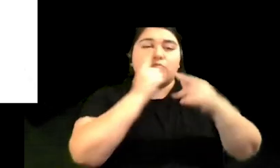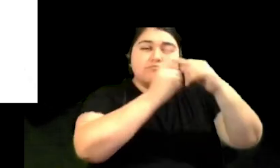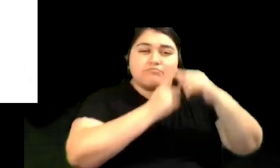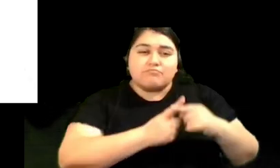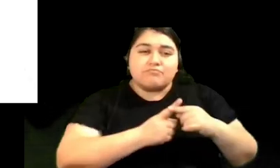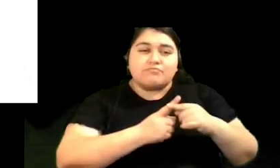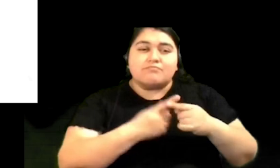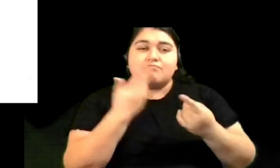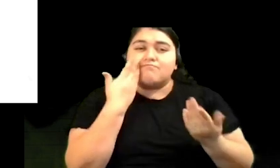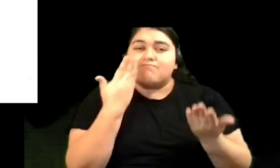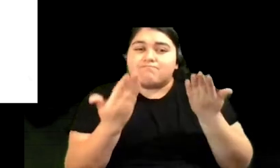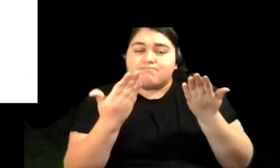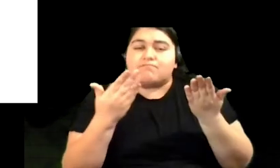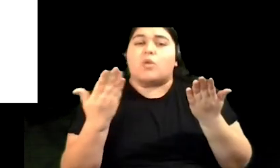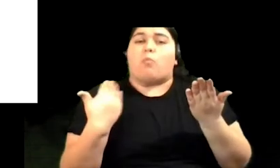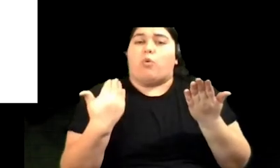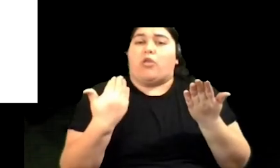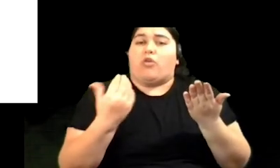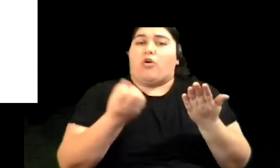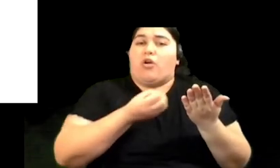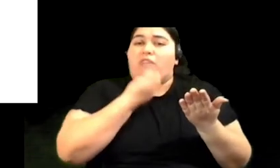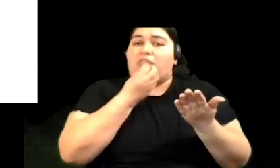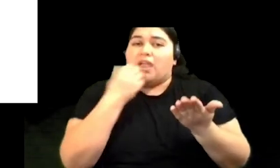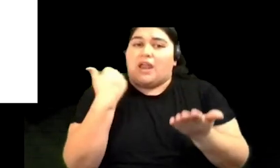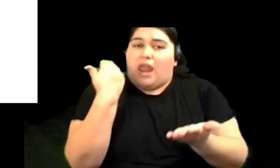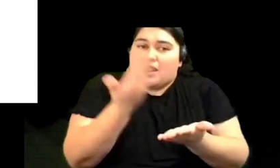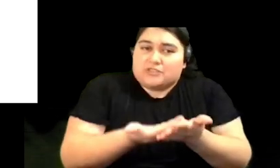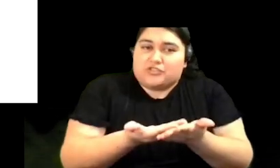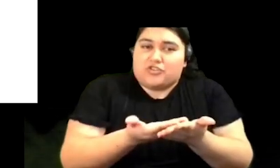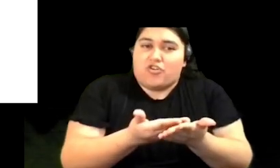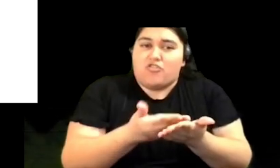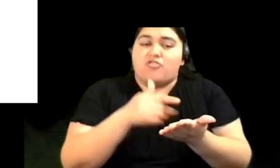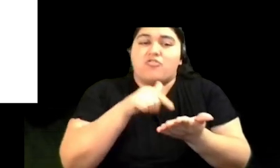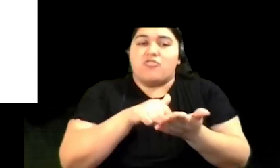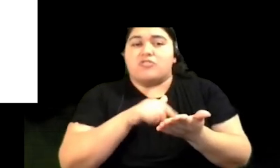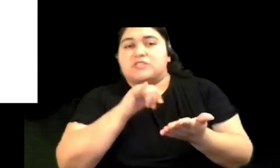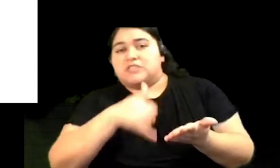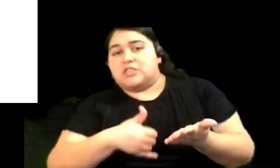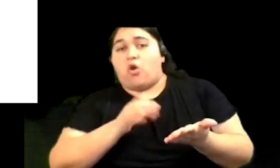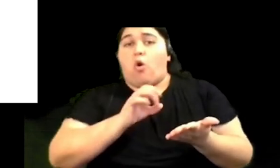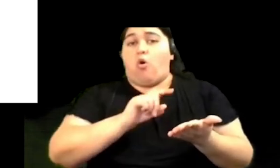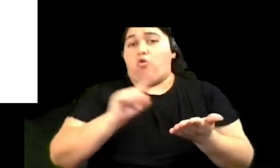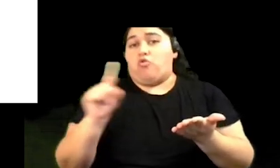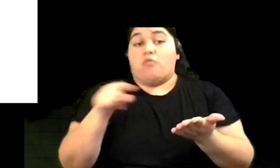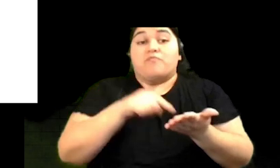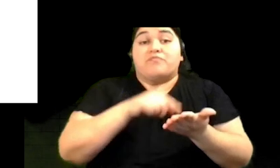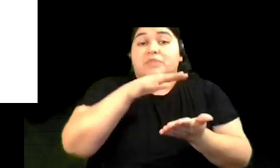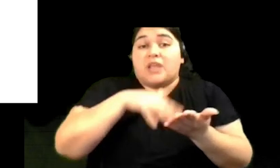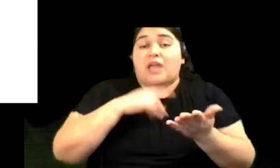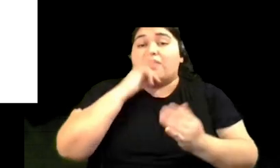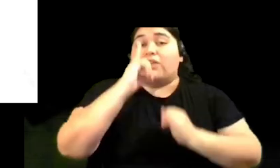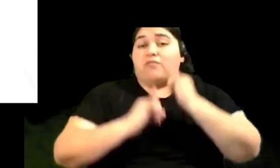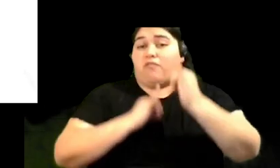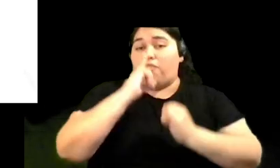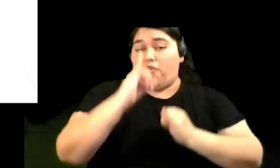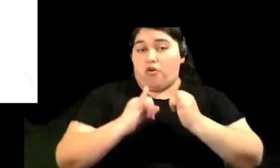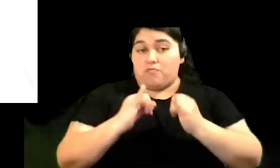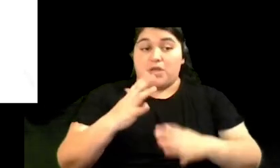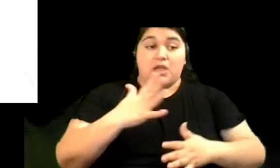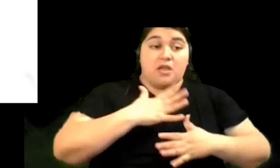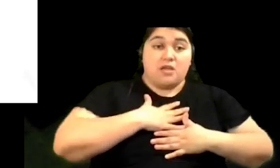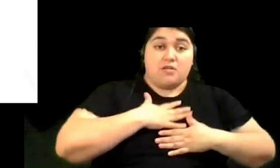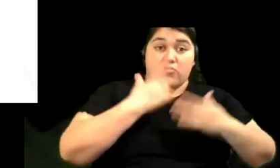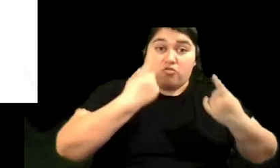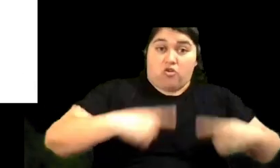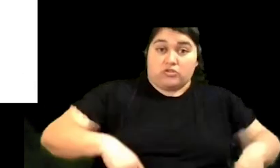o no que hacer la presentación de la declaración jurada informativa, tanto de ingresos como patrimonial, que